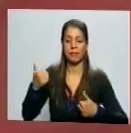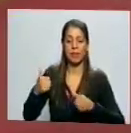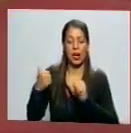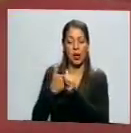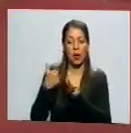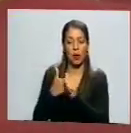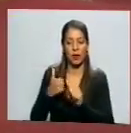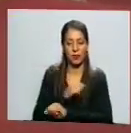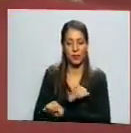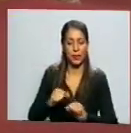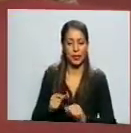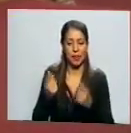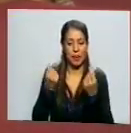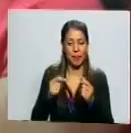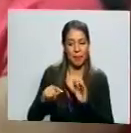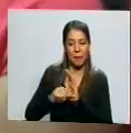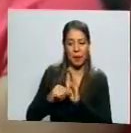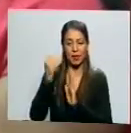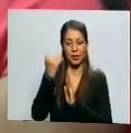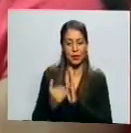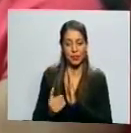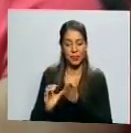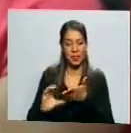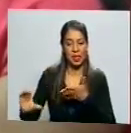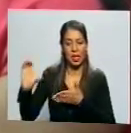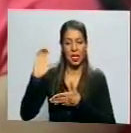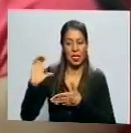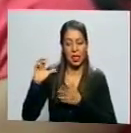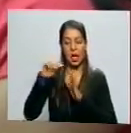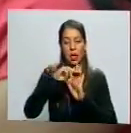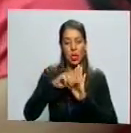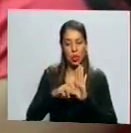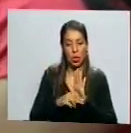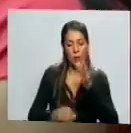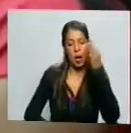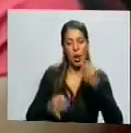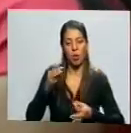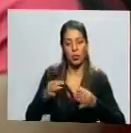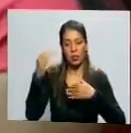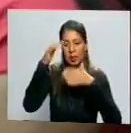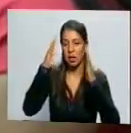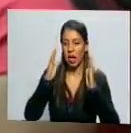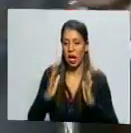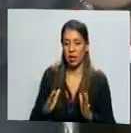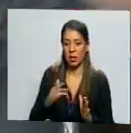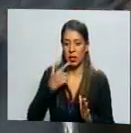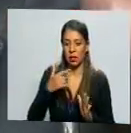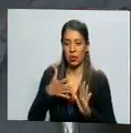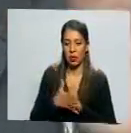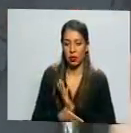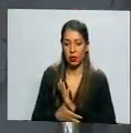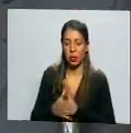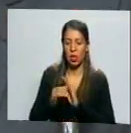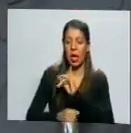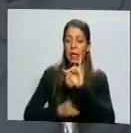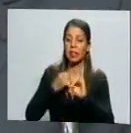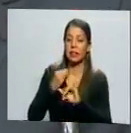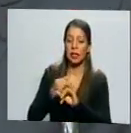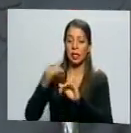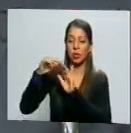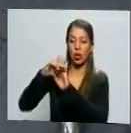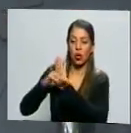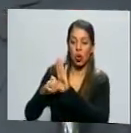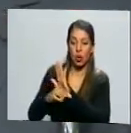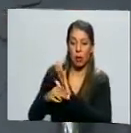Y además de ello, entonces, en el ordenamiento jurídico de los países, atendiendo a estándares y a cánones internacionales